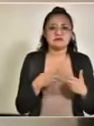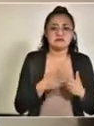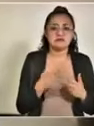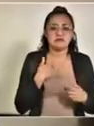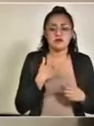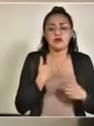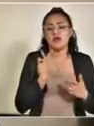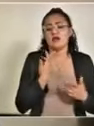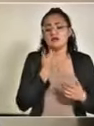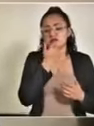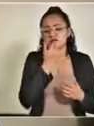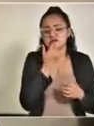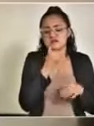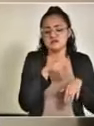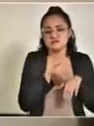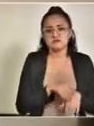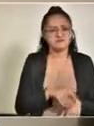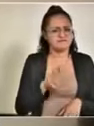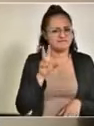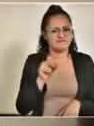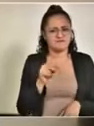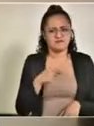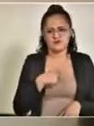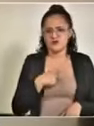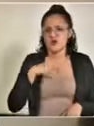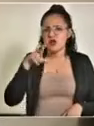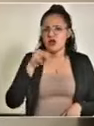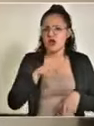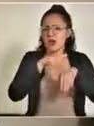No, conmigo se equivocan.